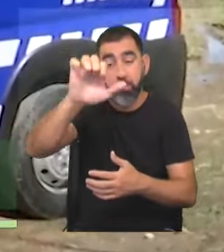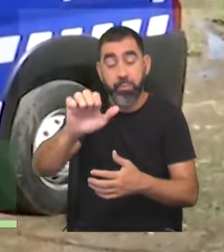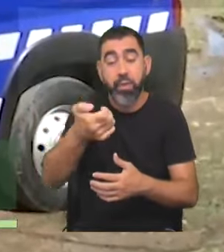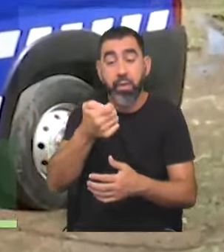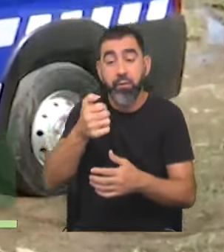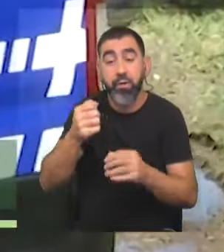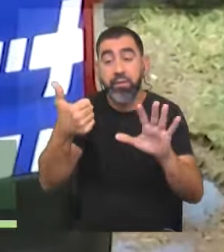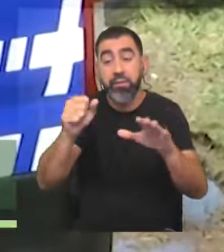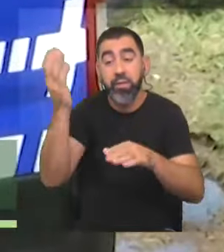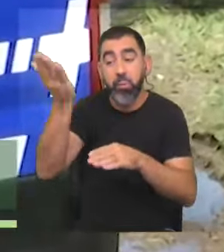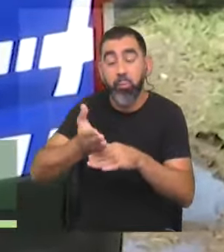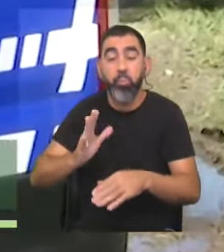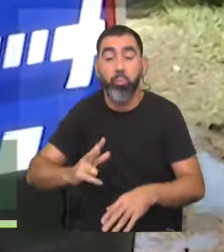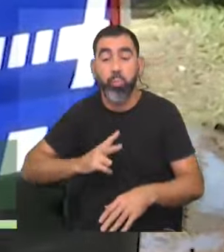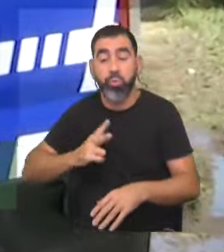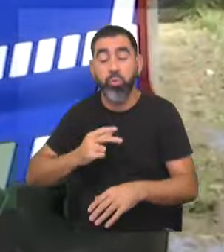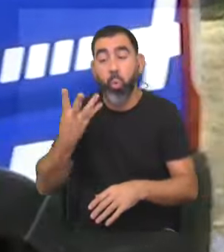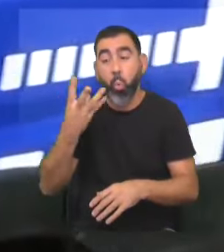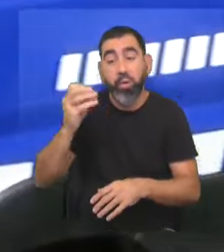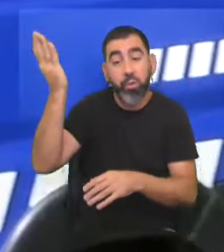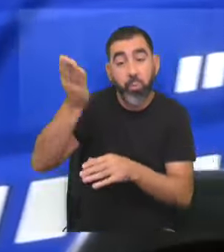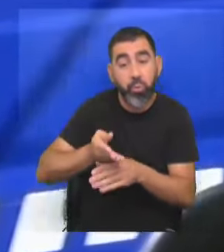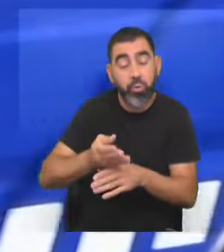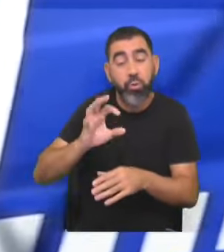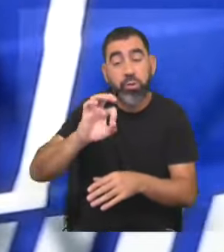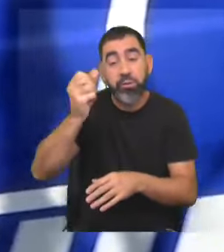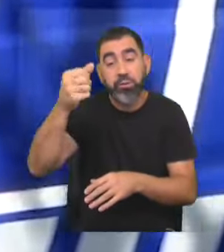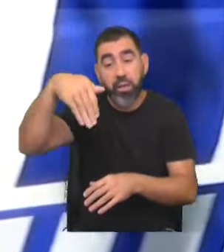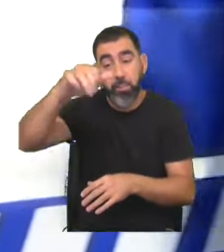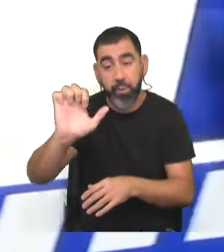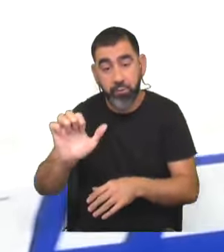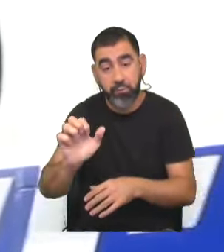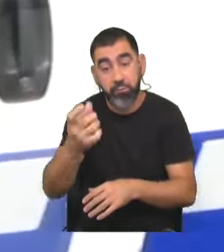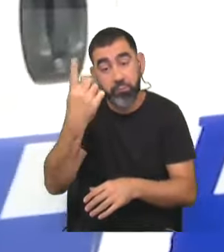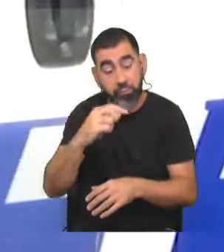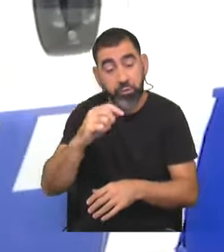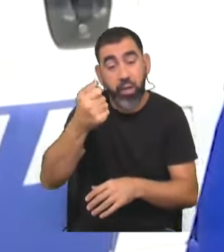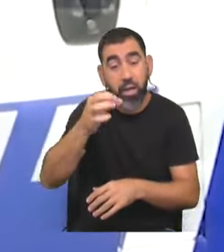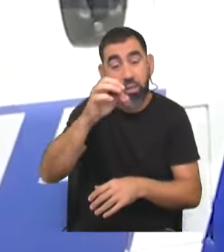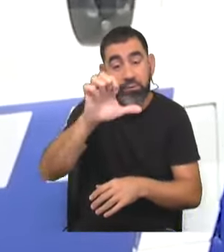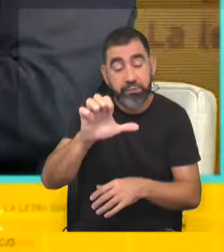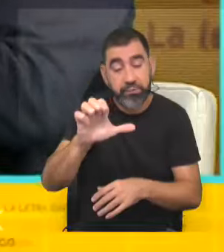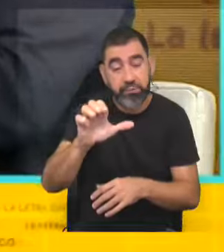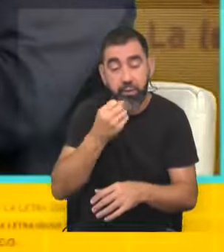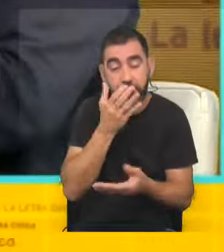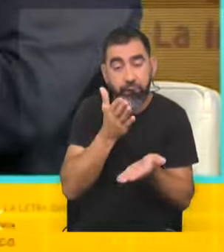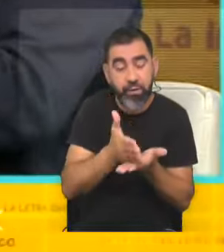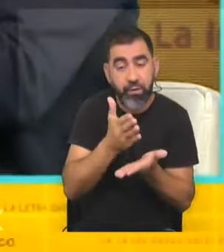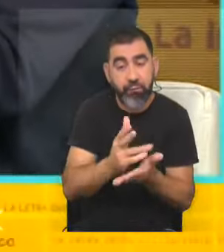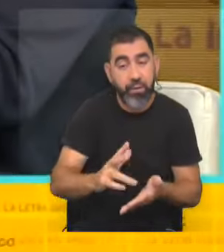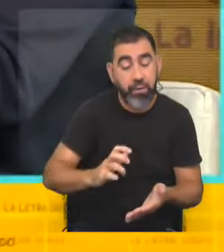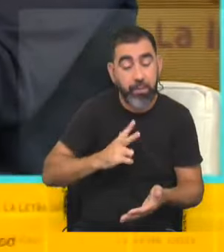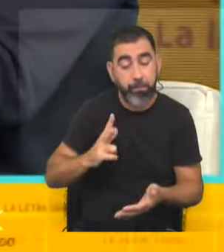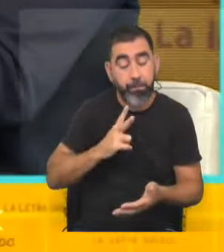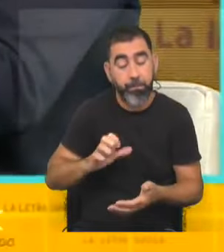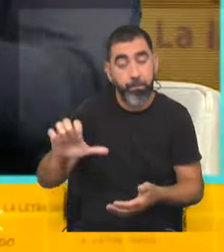Rivera el 60 por es privado y el 40% es same O sea que en realidad hae Está favoreciendo a una empresa